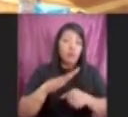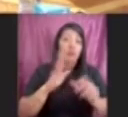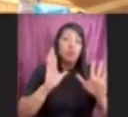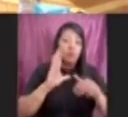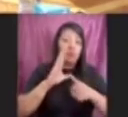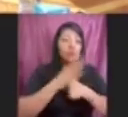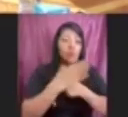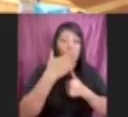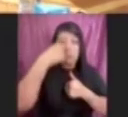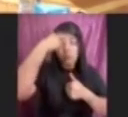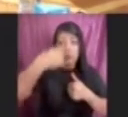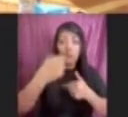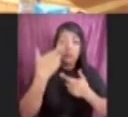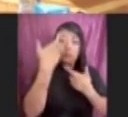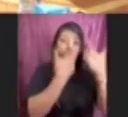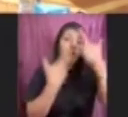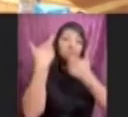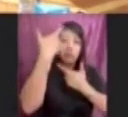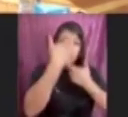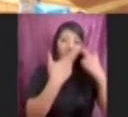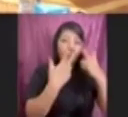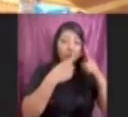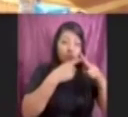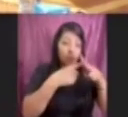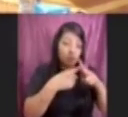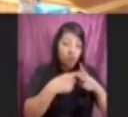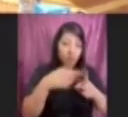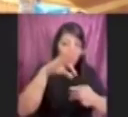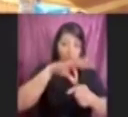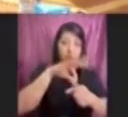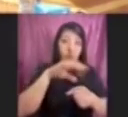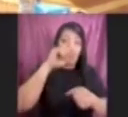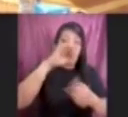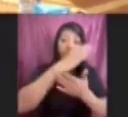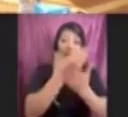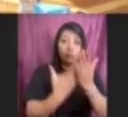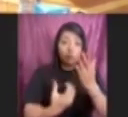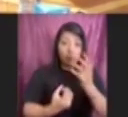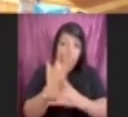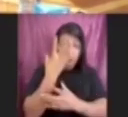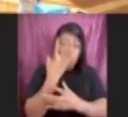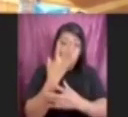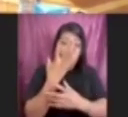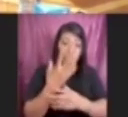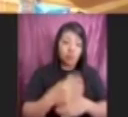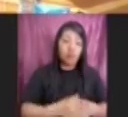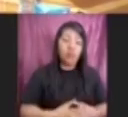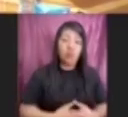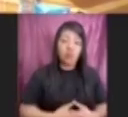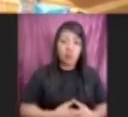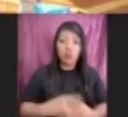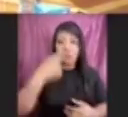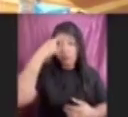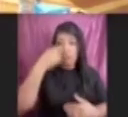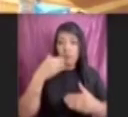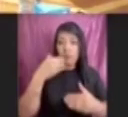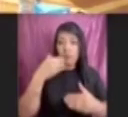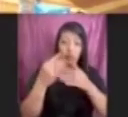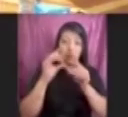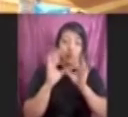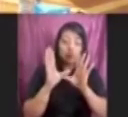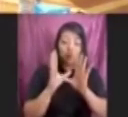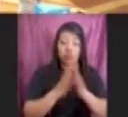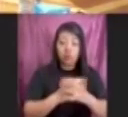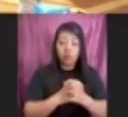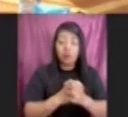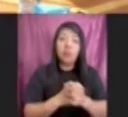Asesor del Programa de Resultados Electorales, así como la contratación del ente auditor de este programa para el proceso extraordinario.